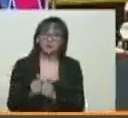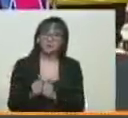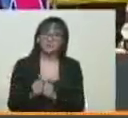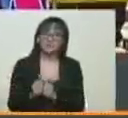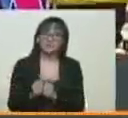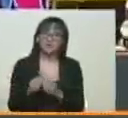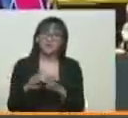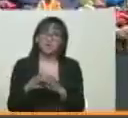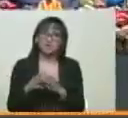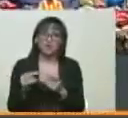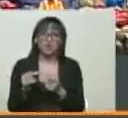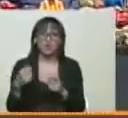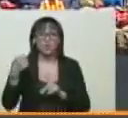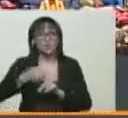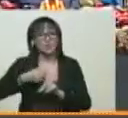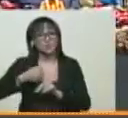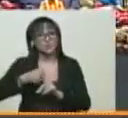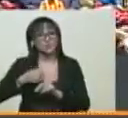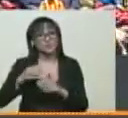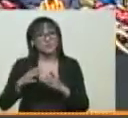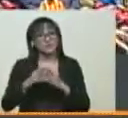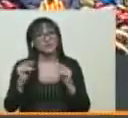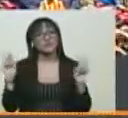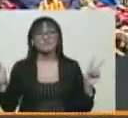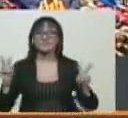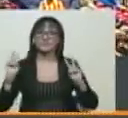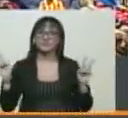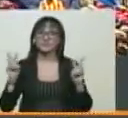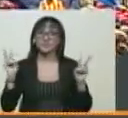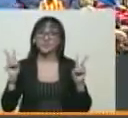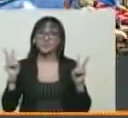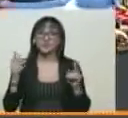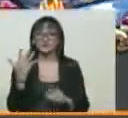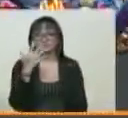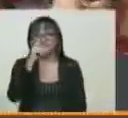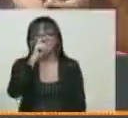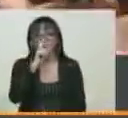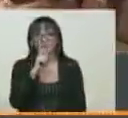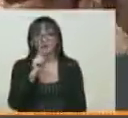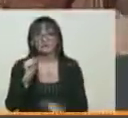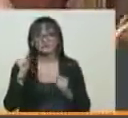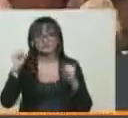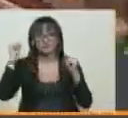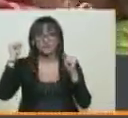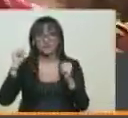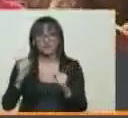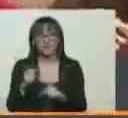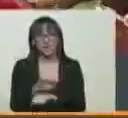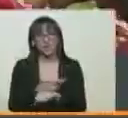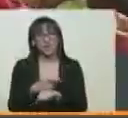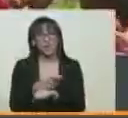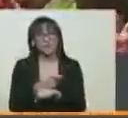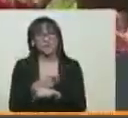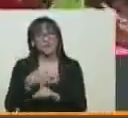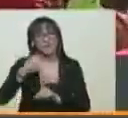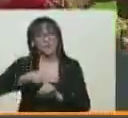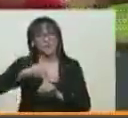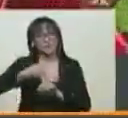en todos los combates, en todas las victorias de estos 5 años heroicos de gobierno y de